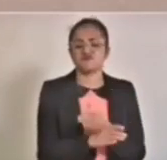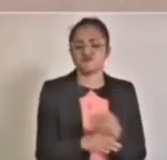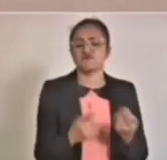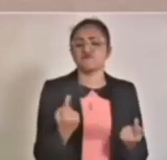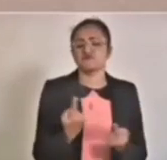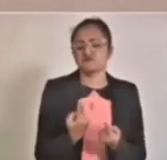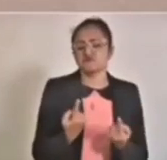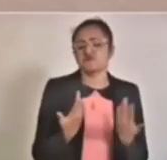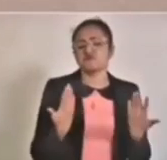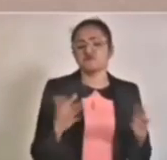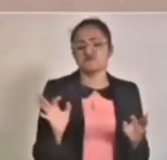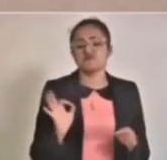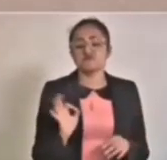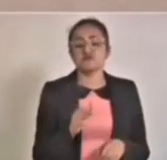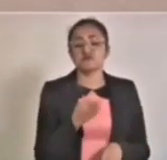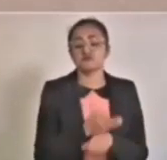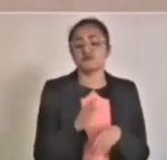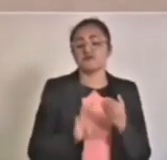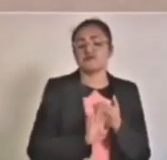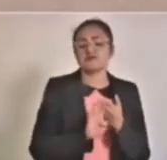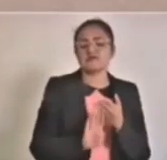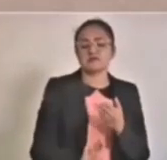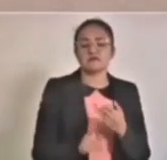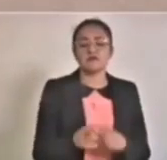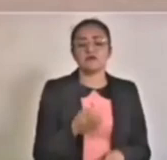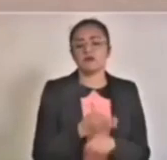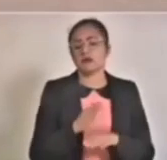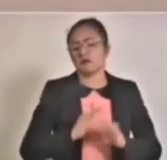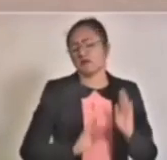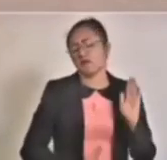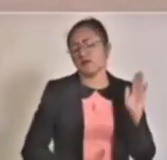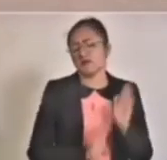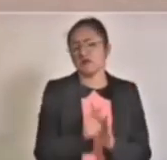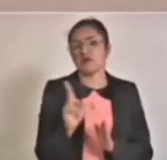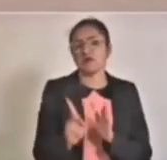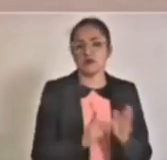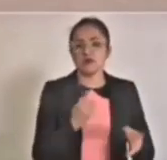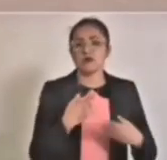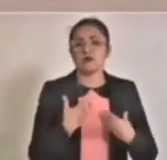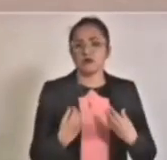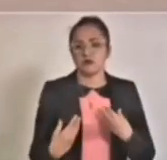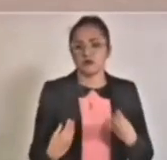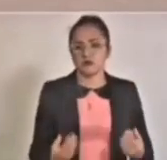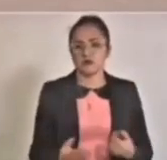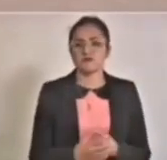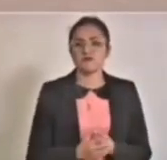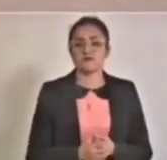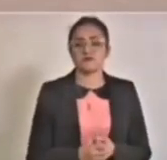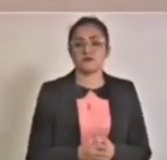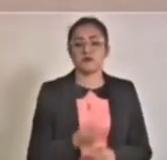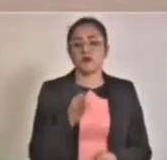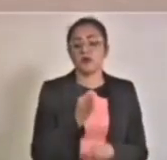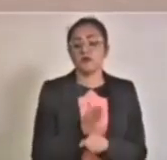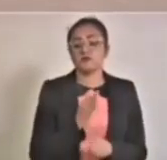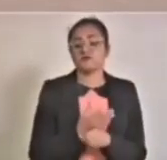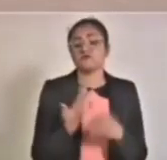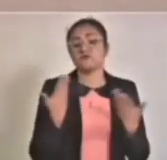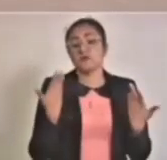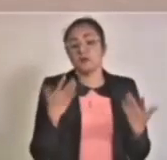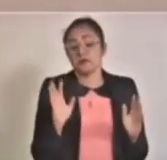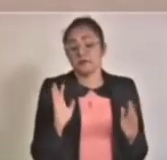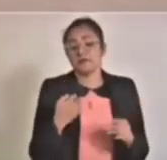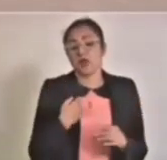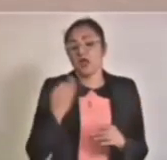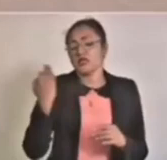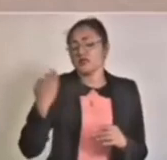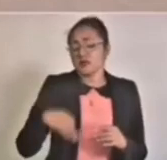permitir evitar que suban los contagios. Estamos asumiendo esto en función